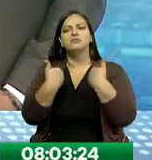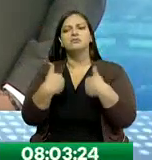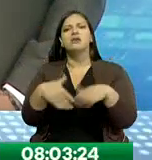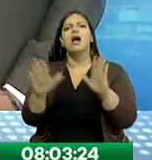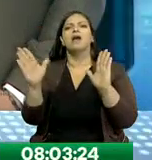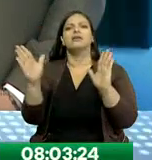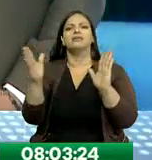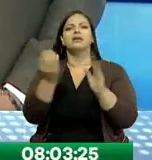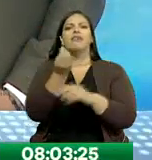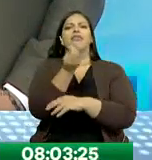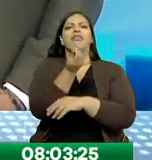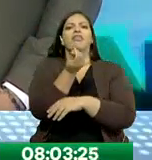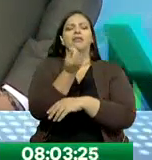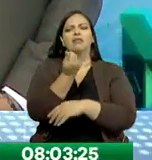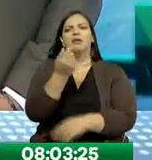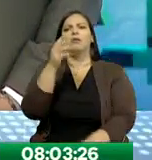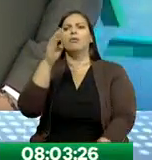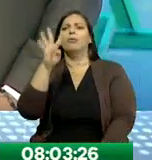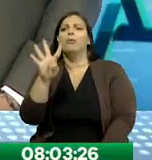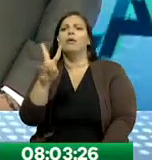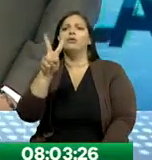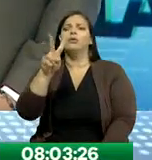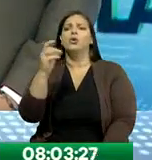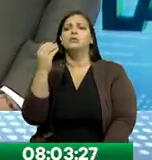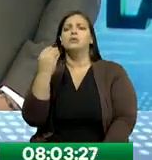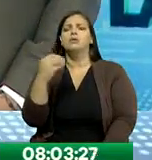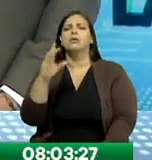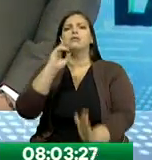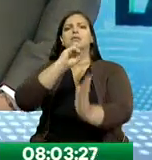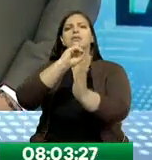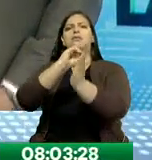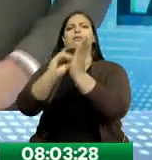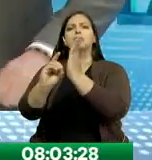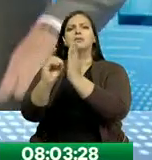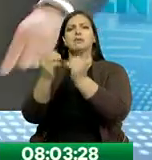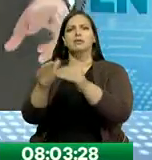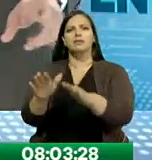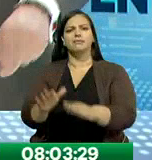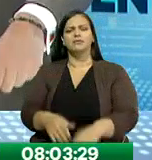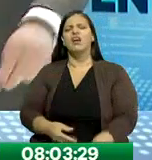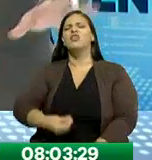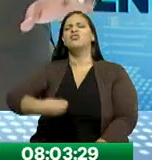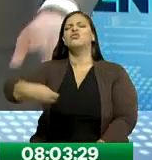están burlando. Exacto. De la gente. Como dice, toma 42... Ah, ¿quieres devolución? Ah, ya, toma ahí